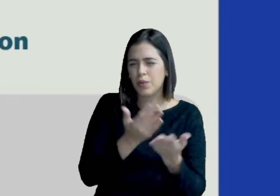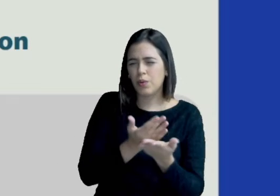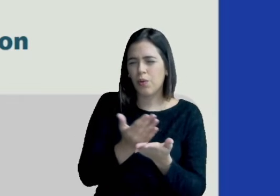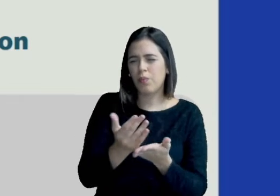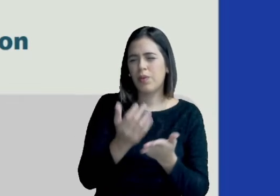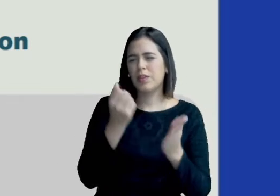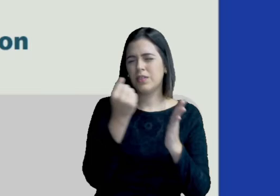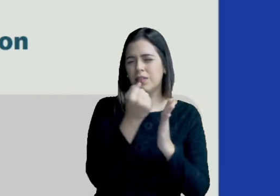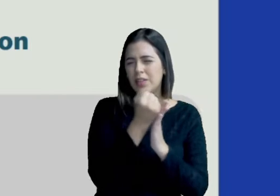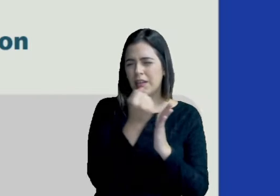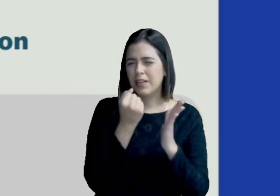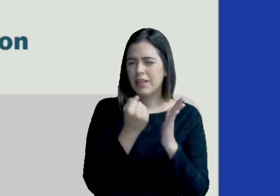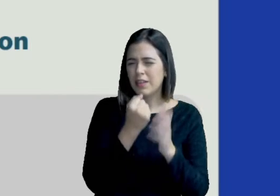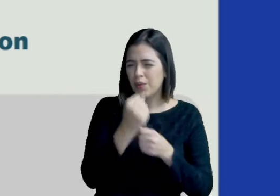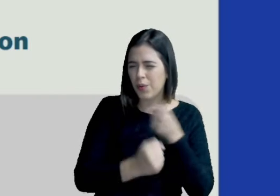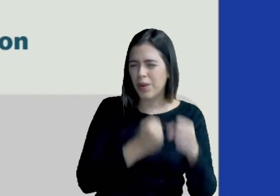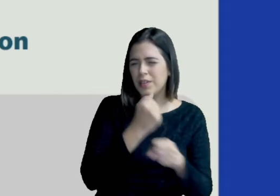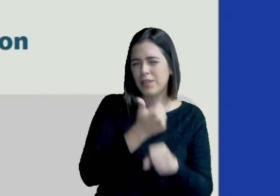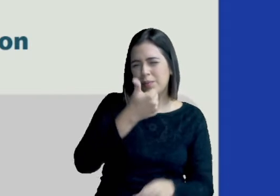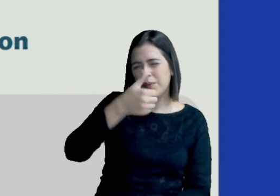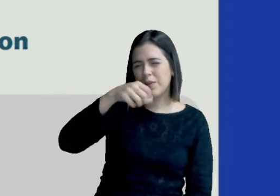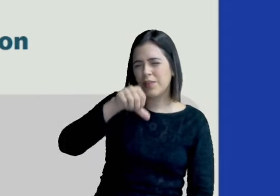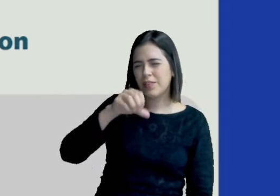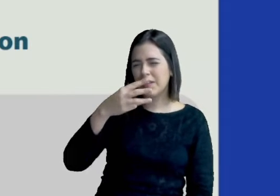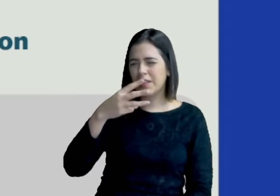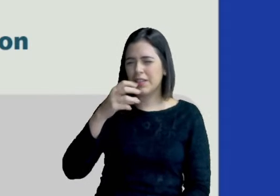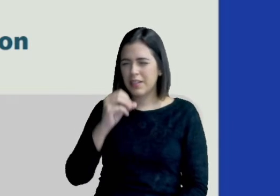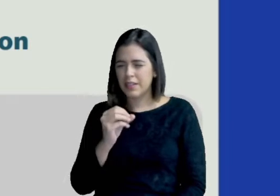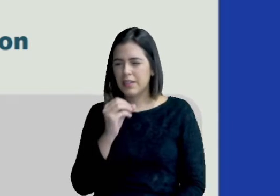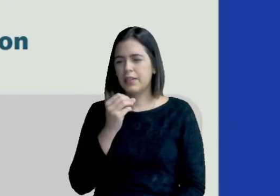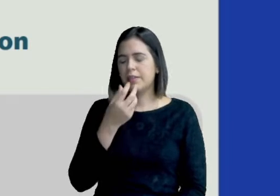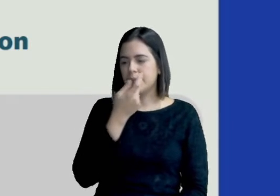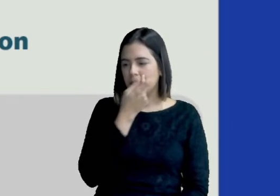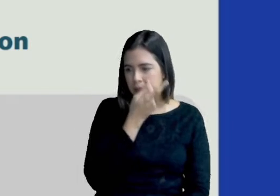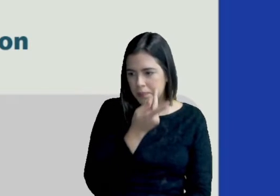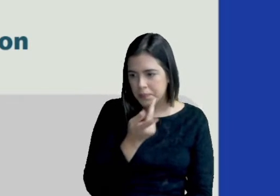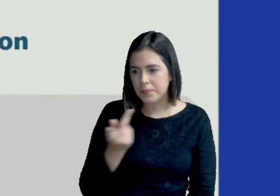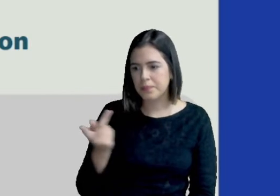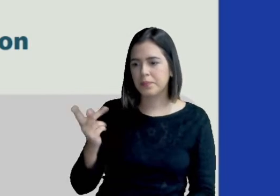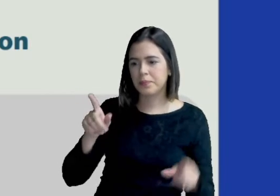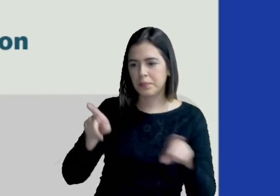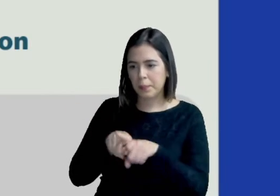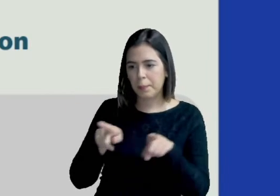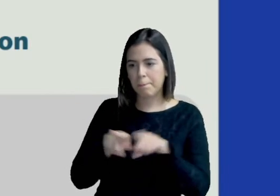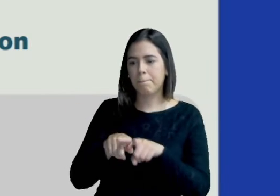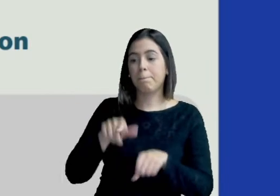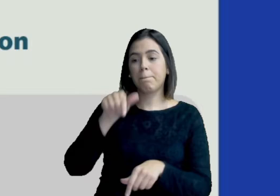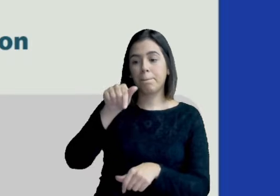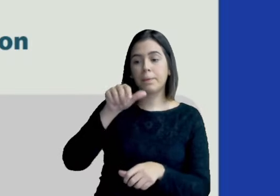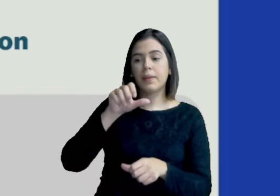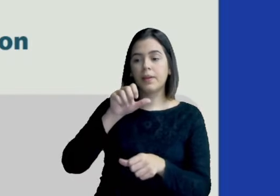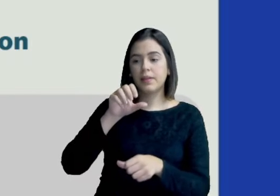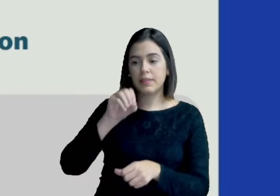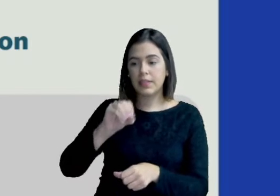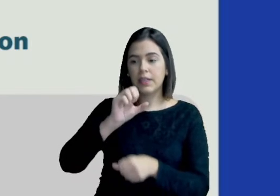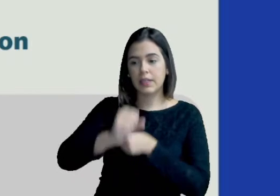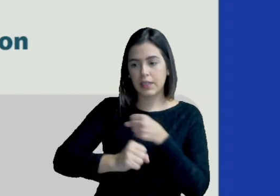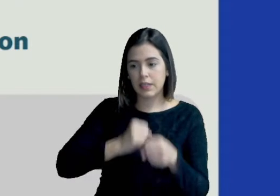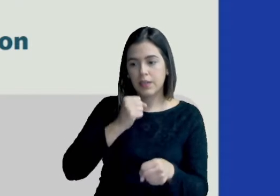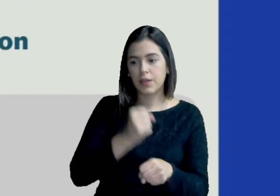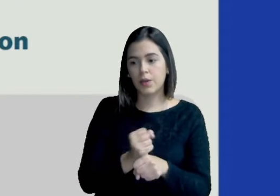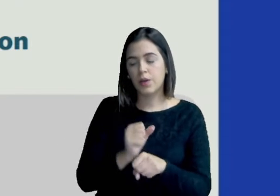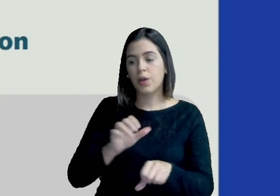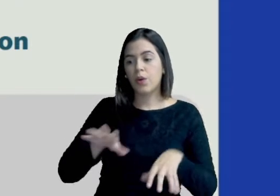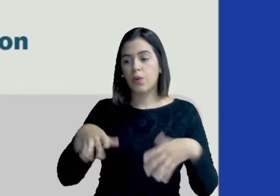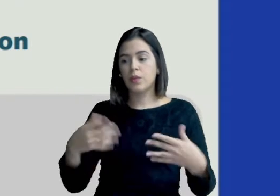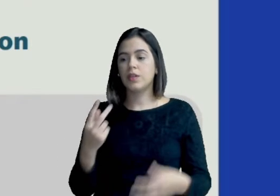de la década de 1930 y siguió visitándolo hasta los años 70, cuando ya